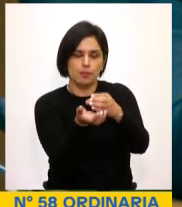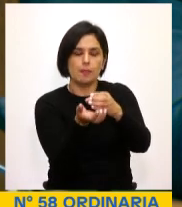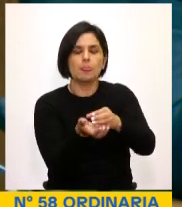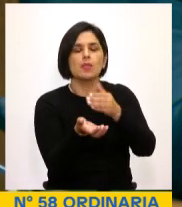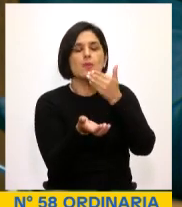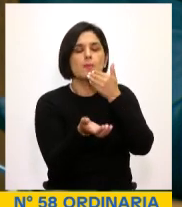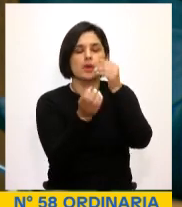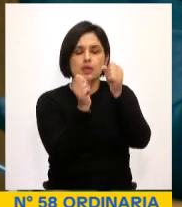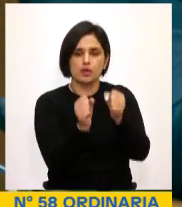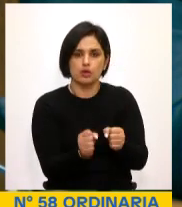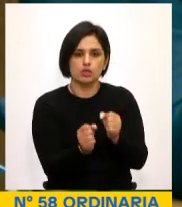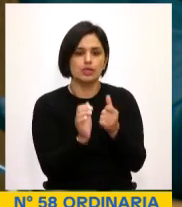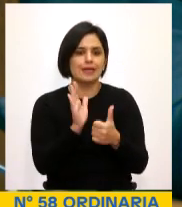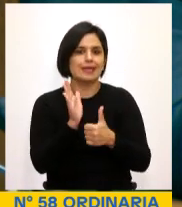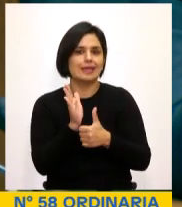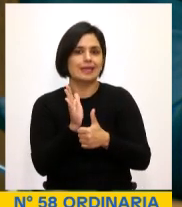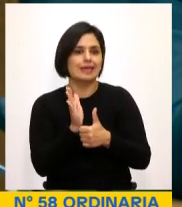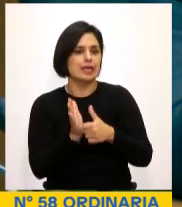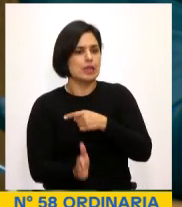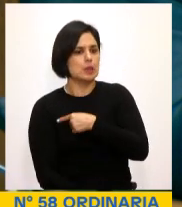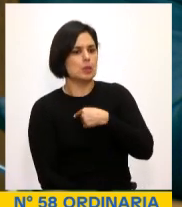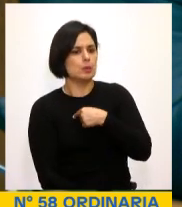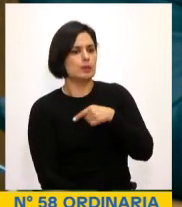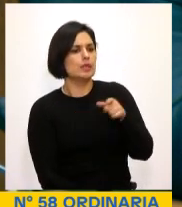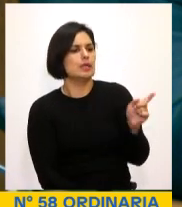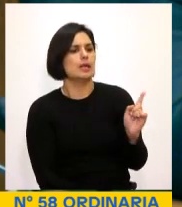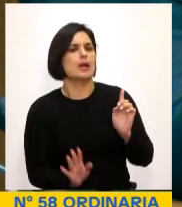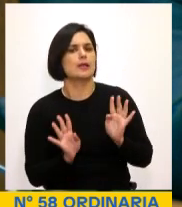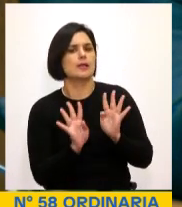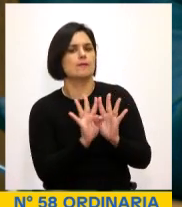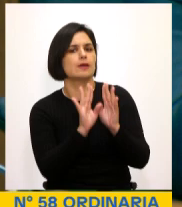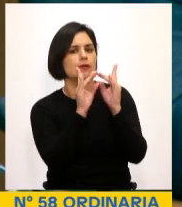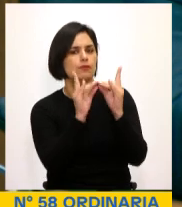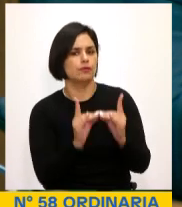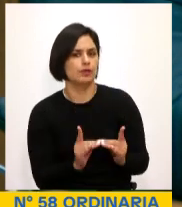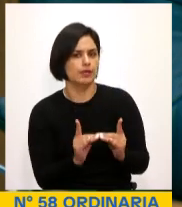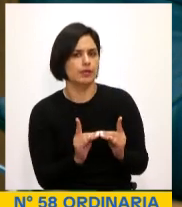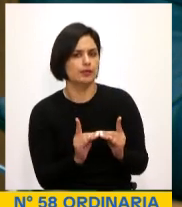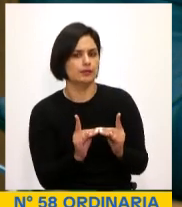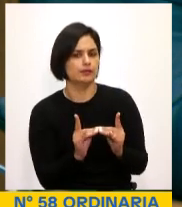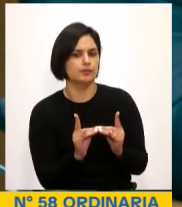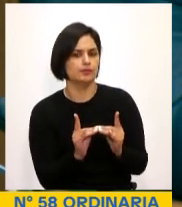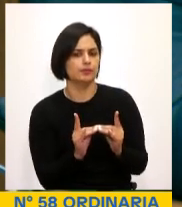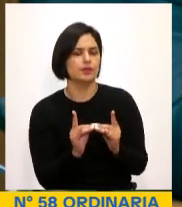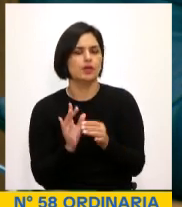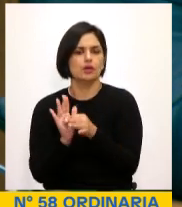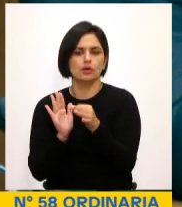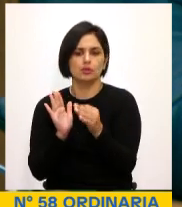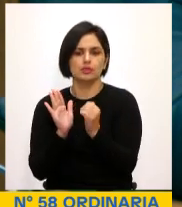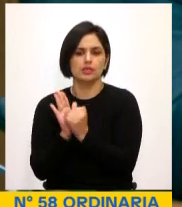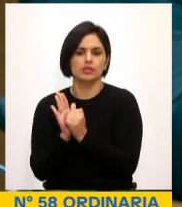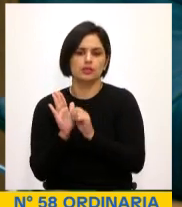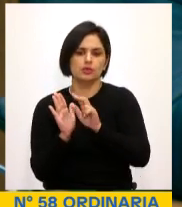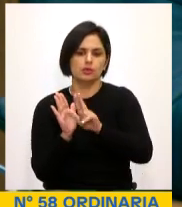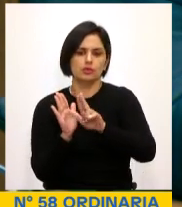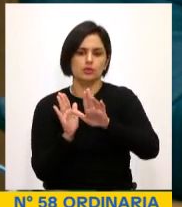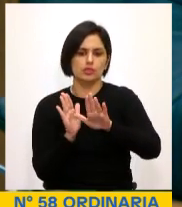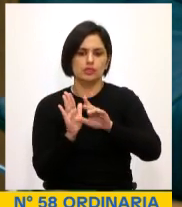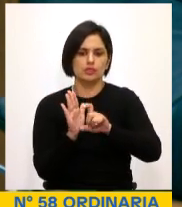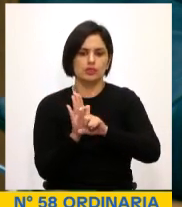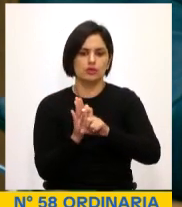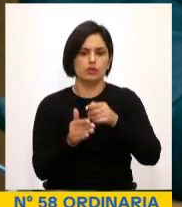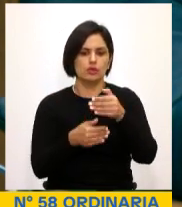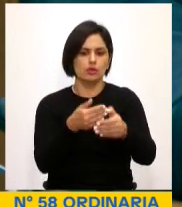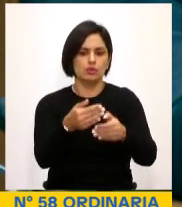podrá controlar la identidad de los participantes en este funeral ejerciendo las facultades previstas en el artículo 85 del código